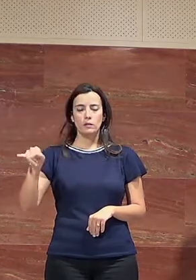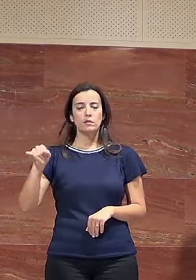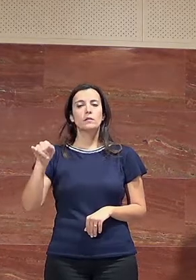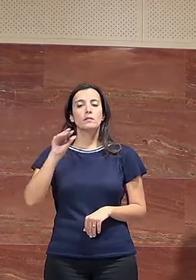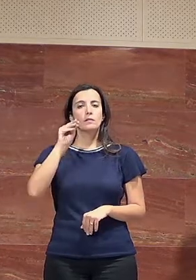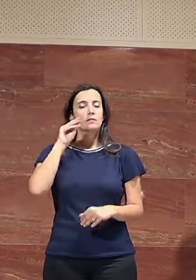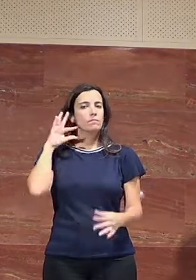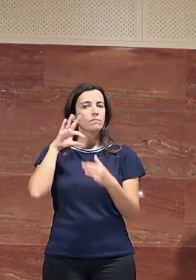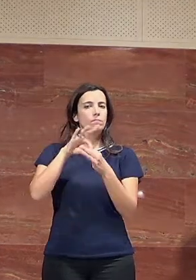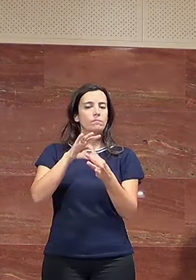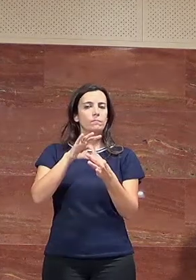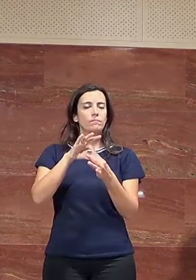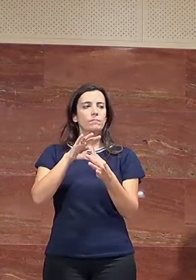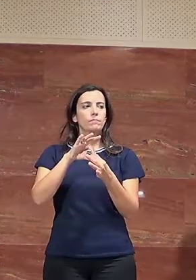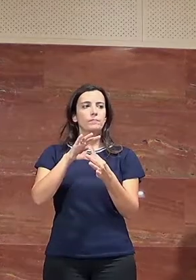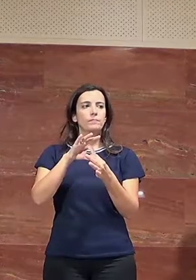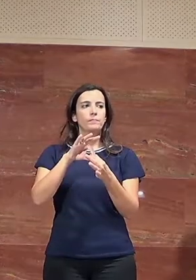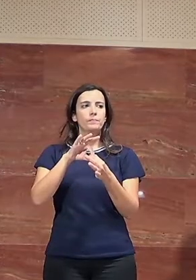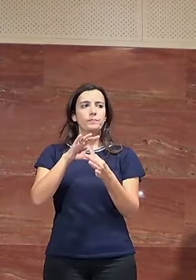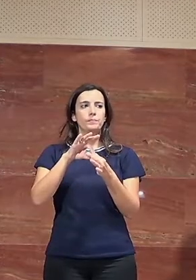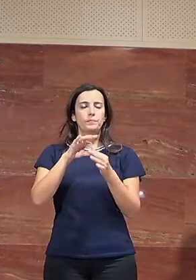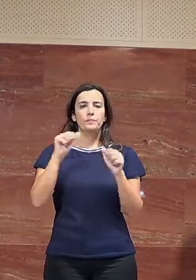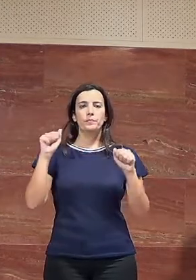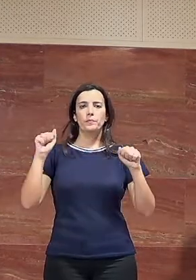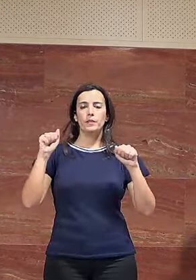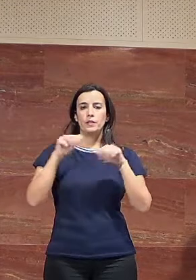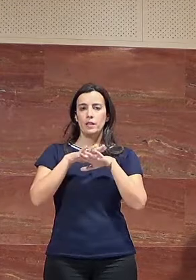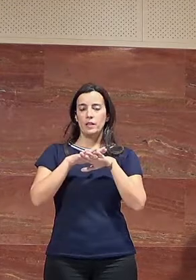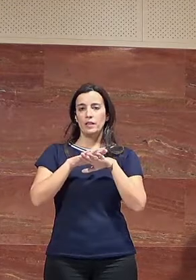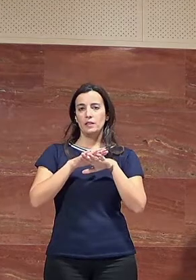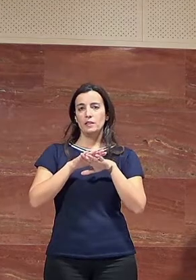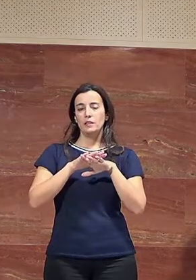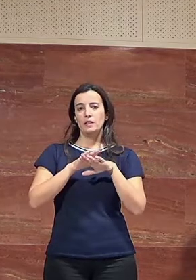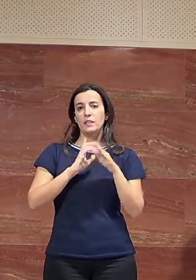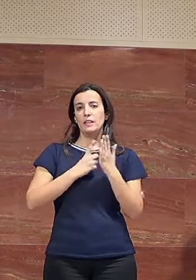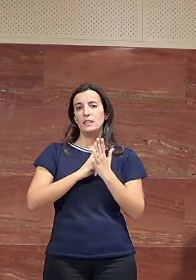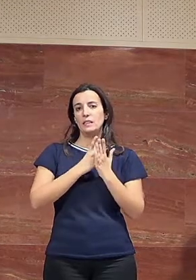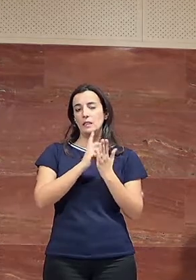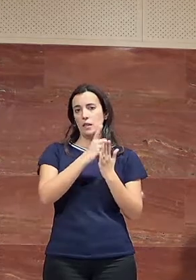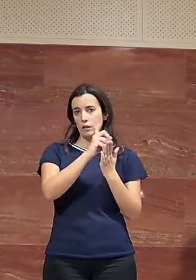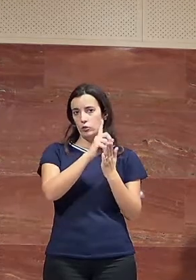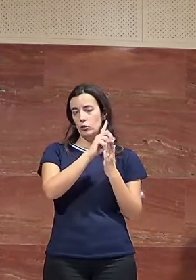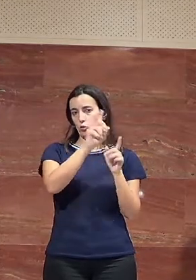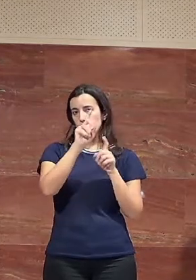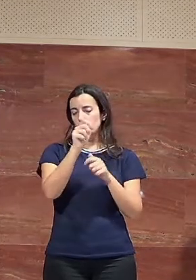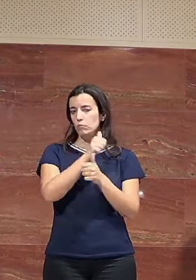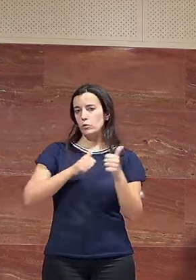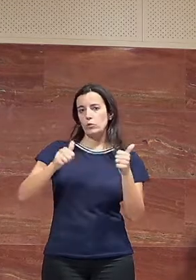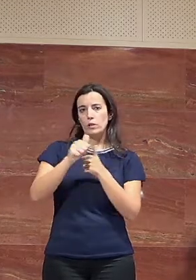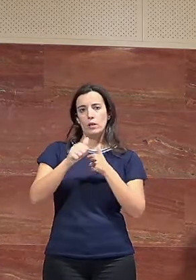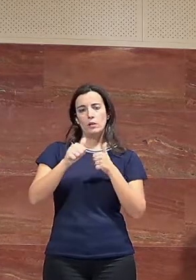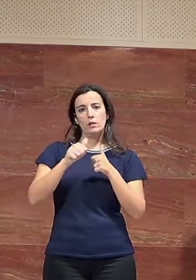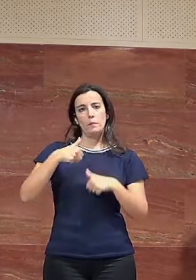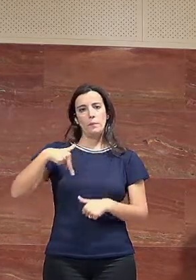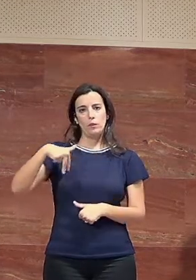relación con esta red de itinerarios de prioridad peatonal que